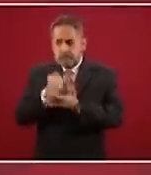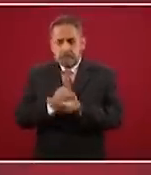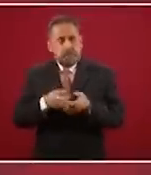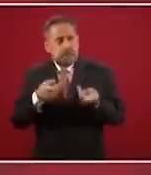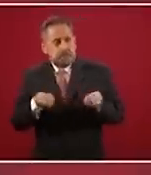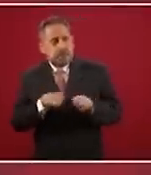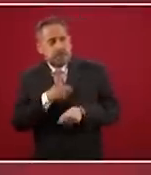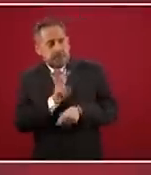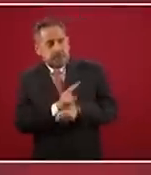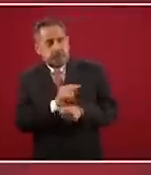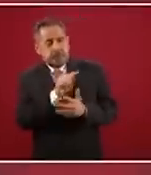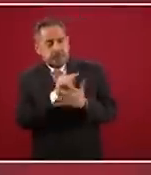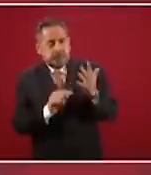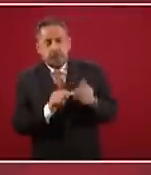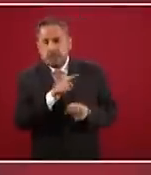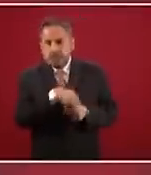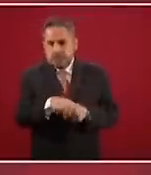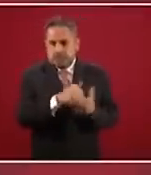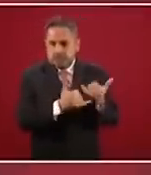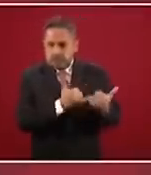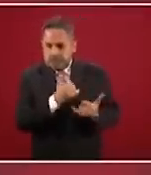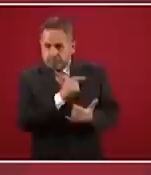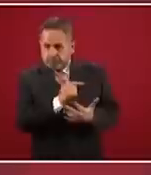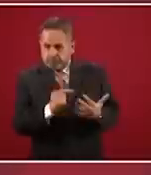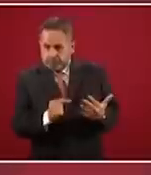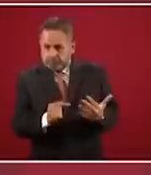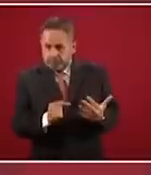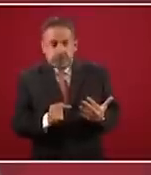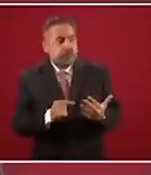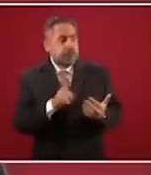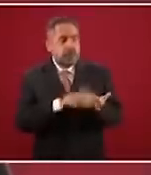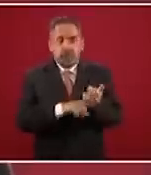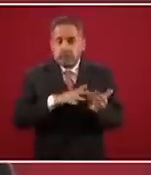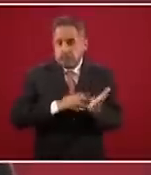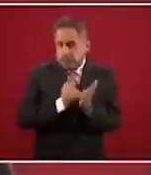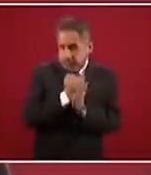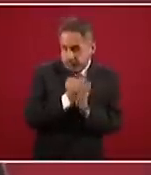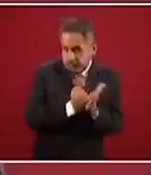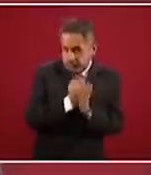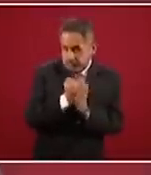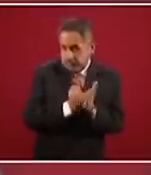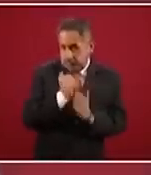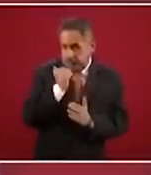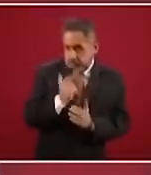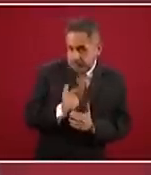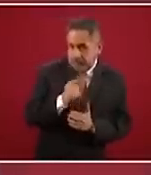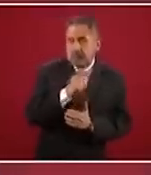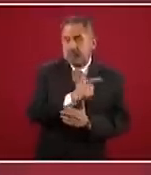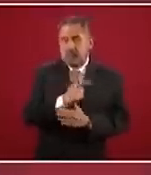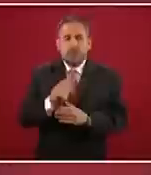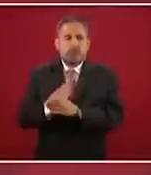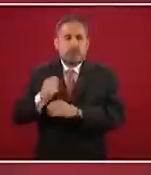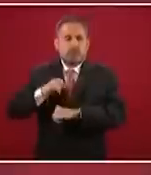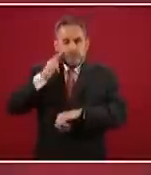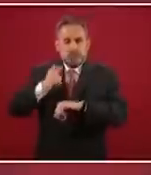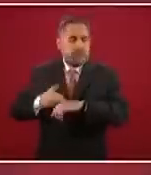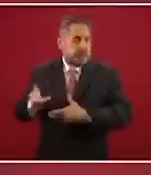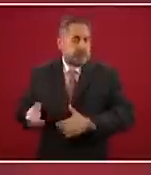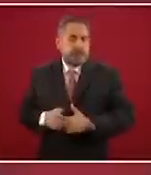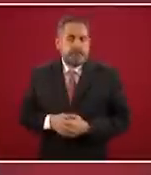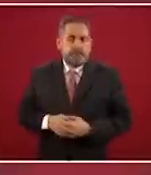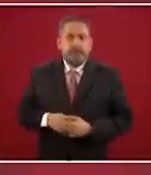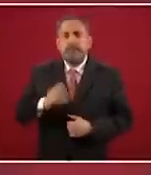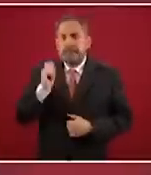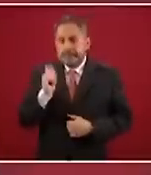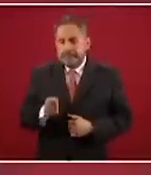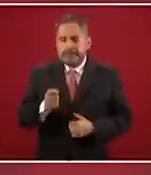control y vigilancia de los juegos cuando en ellos medien apuestas de cualquier clase. Entonces, esto significa